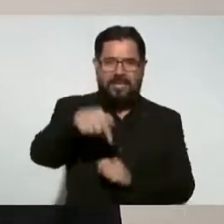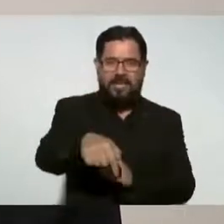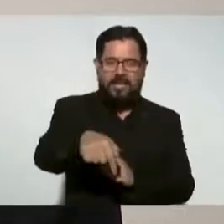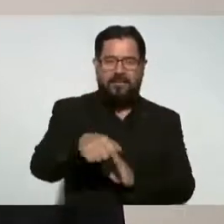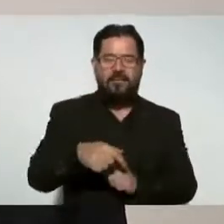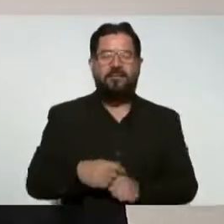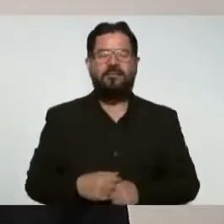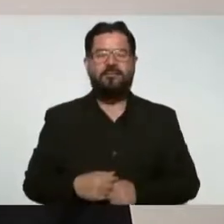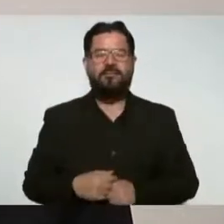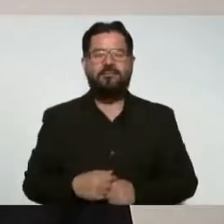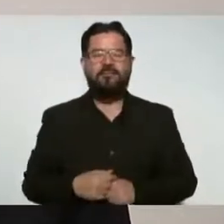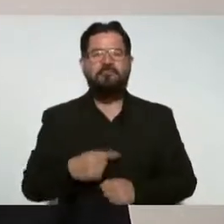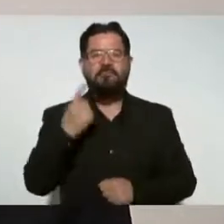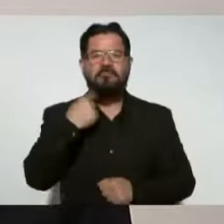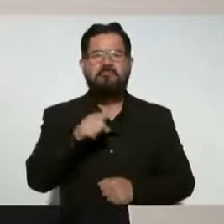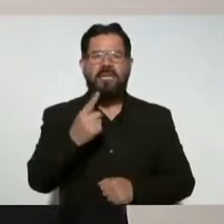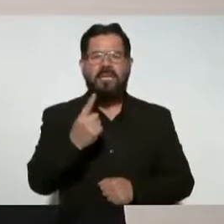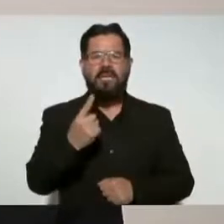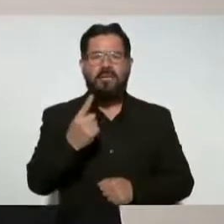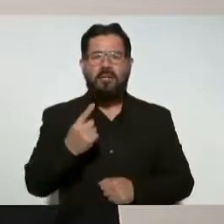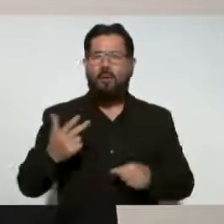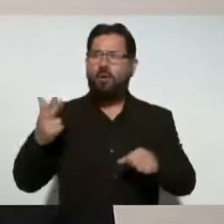decidimos supervisar